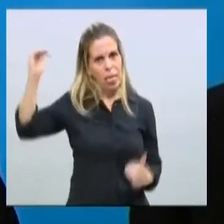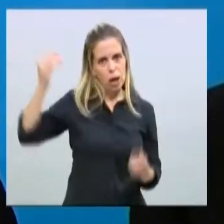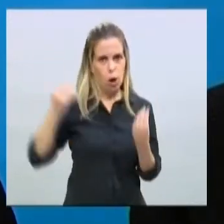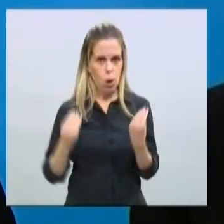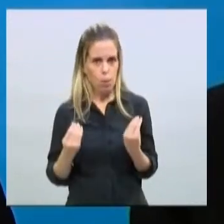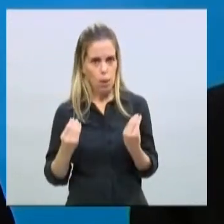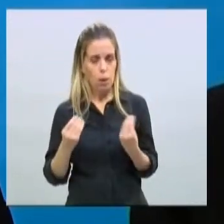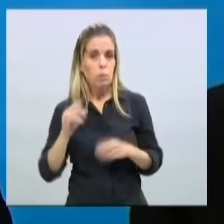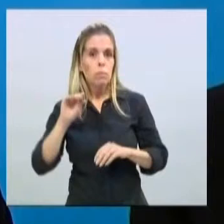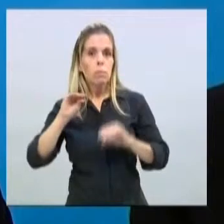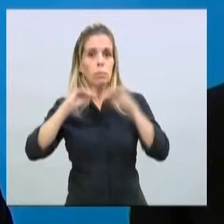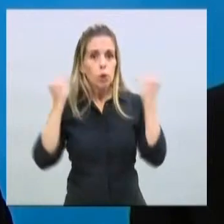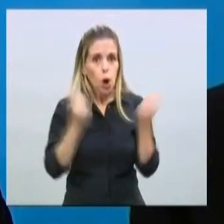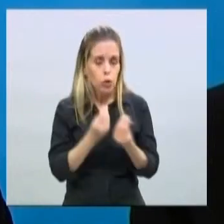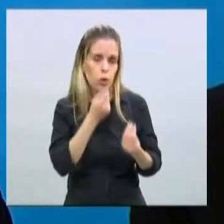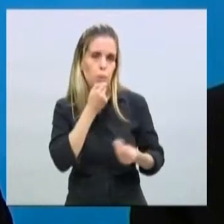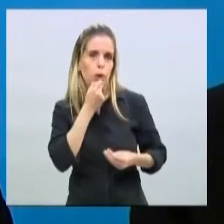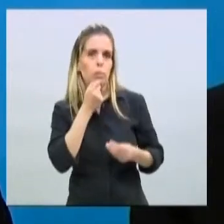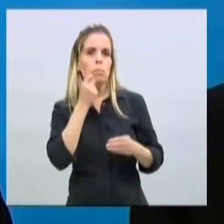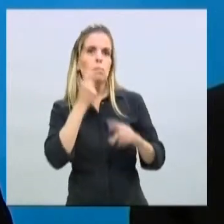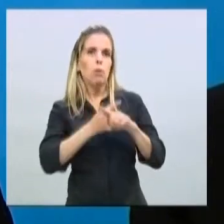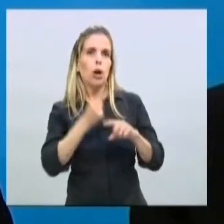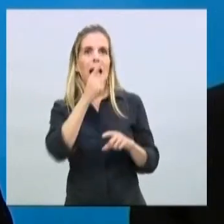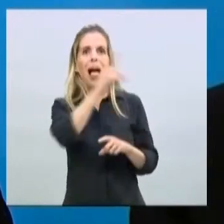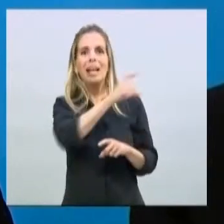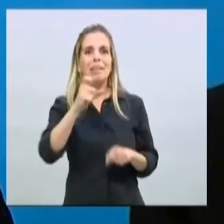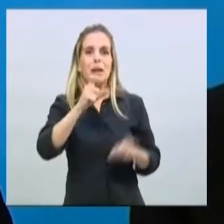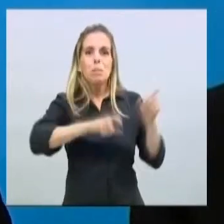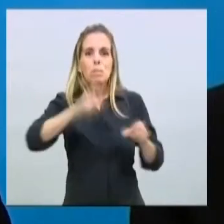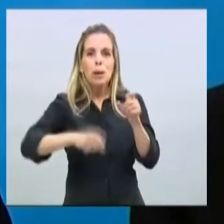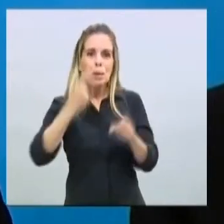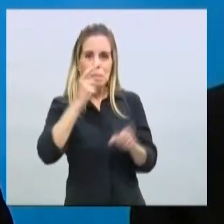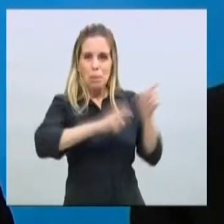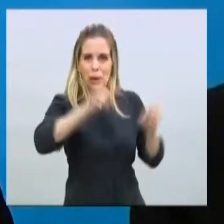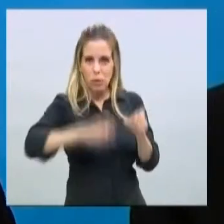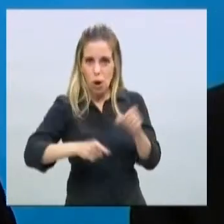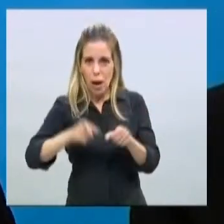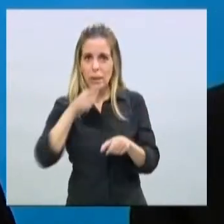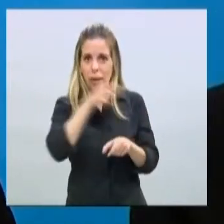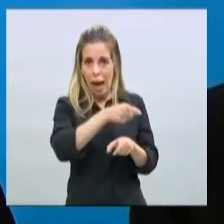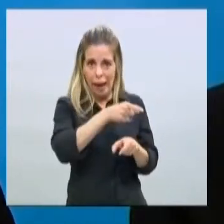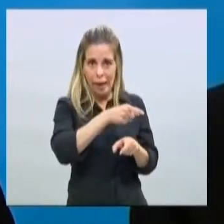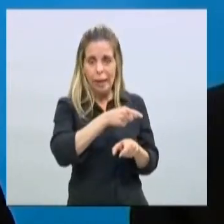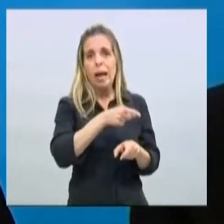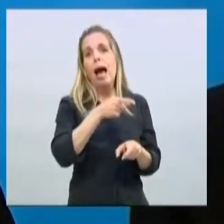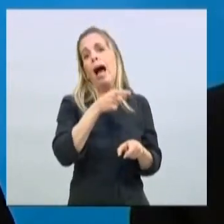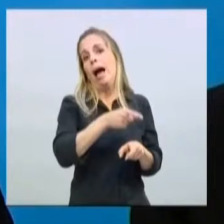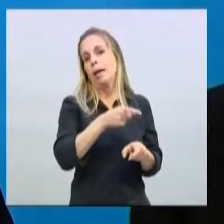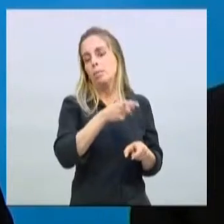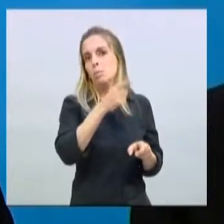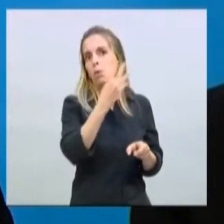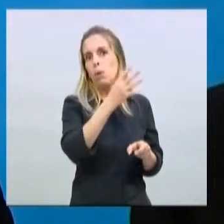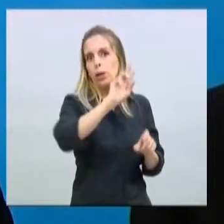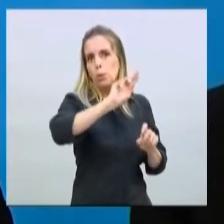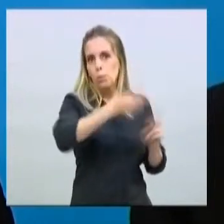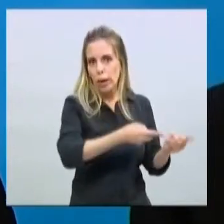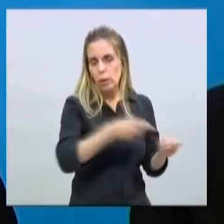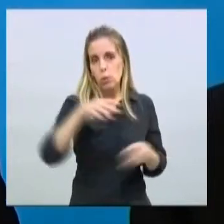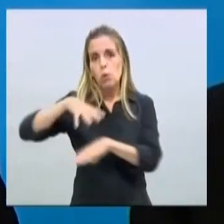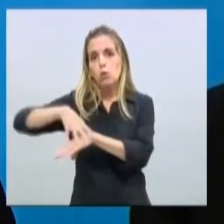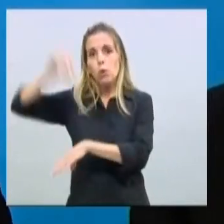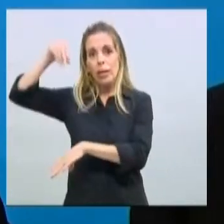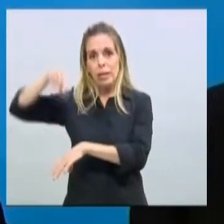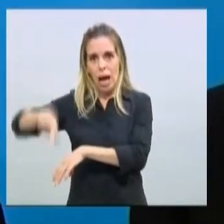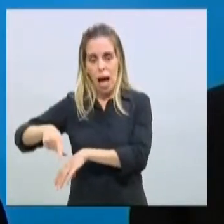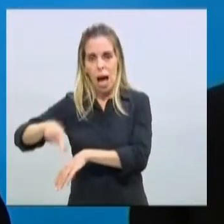En muertos por cada 100.000 habitantes, Noruega tiene 4 muertos y Suecia tiene 31.